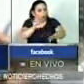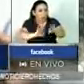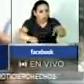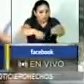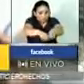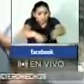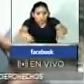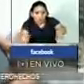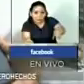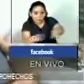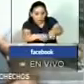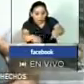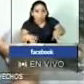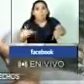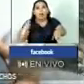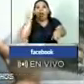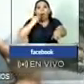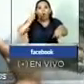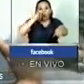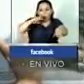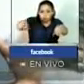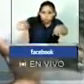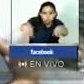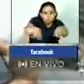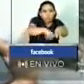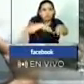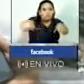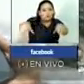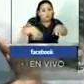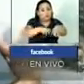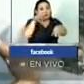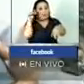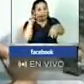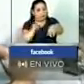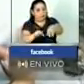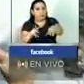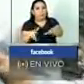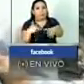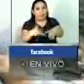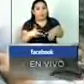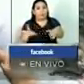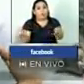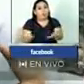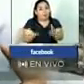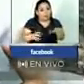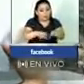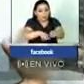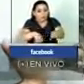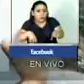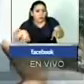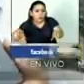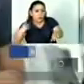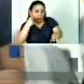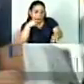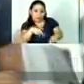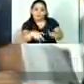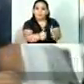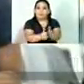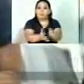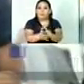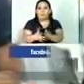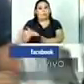tuberías, para poder drenar todas esas aguas y justamente fue lo que canalizó y hizo que la obra no se viera afectada.